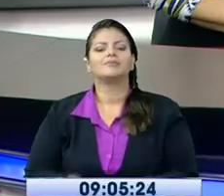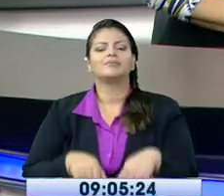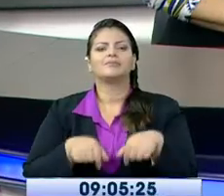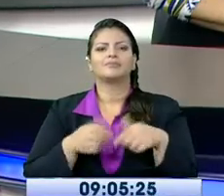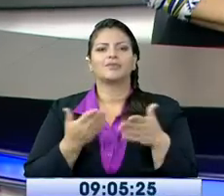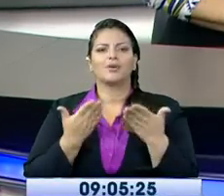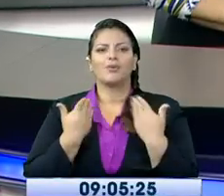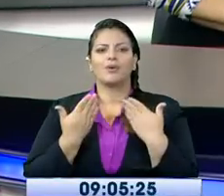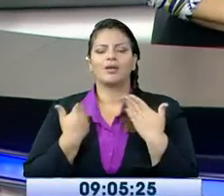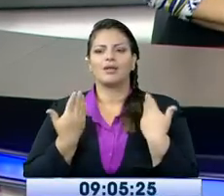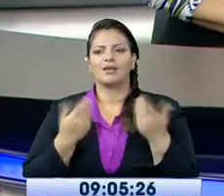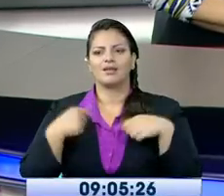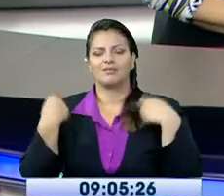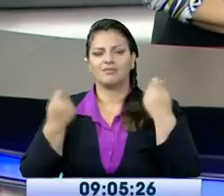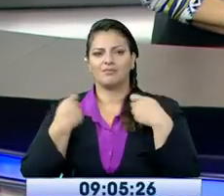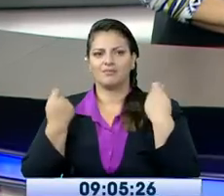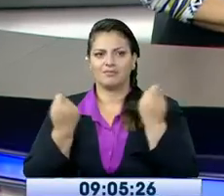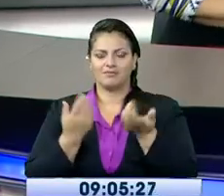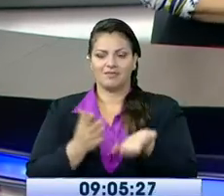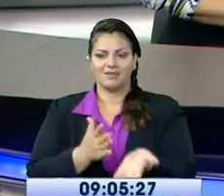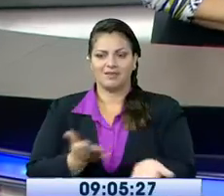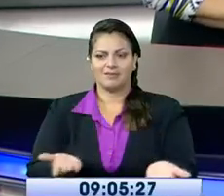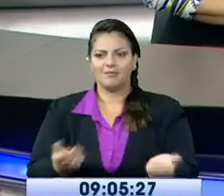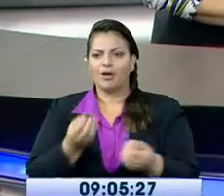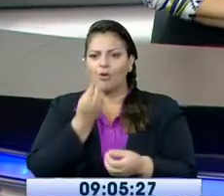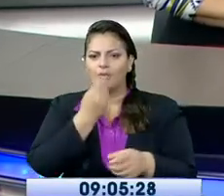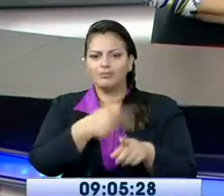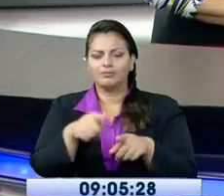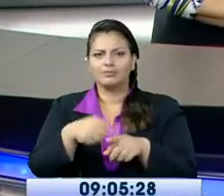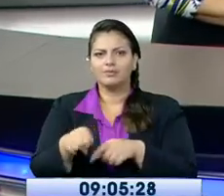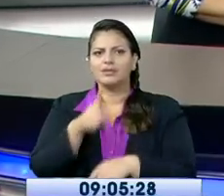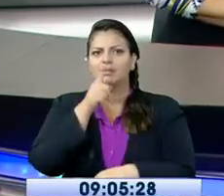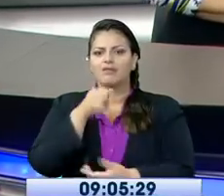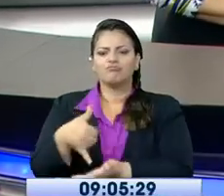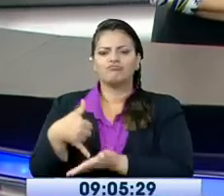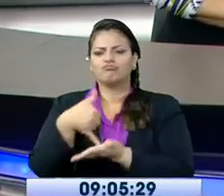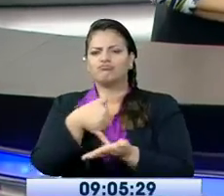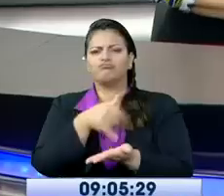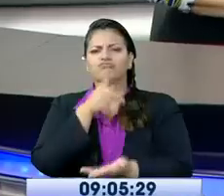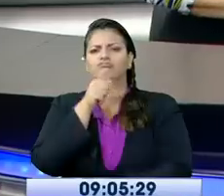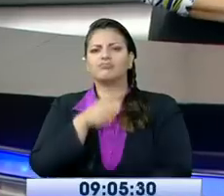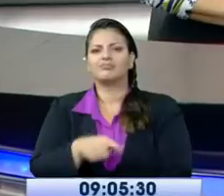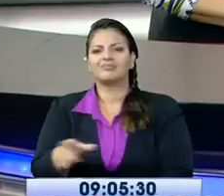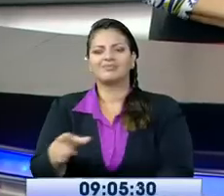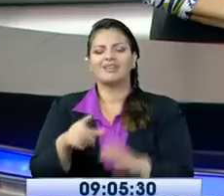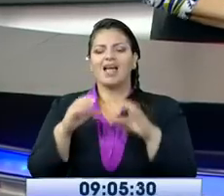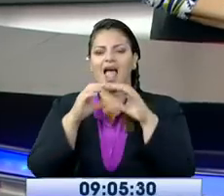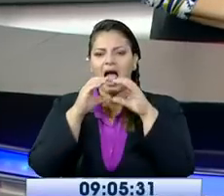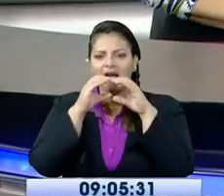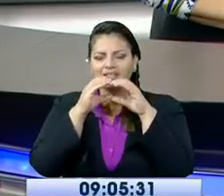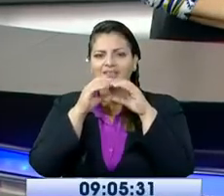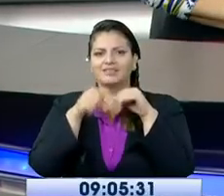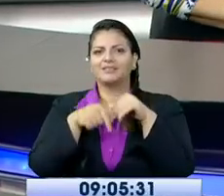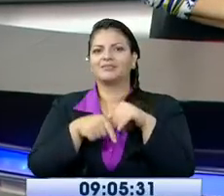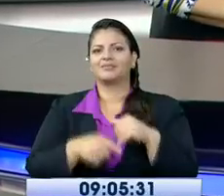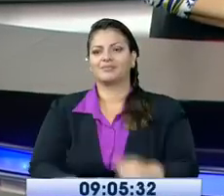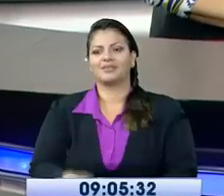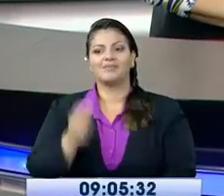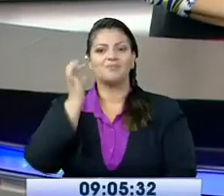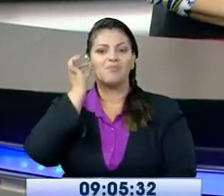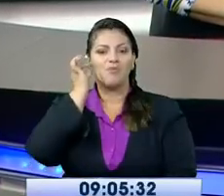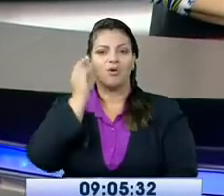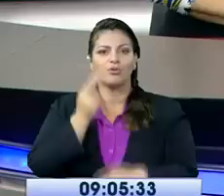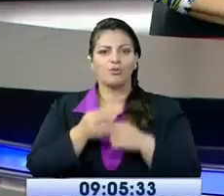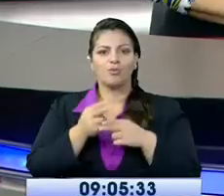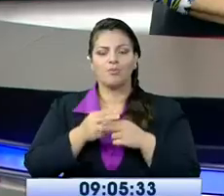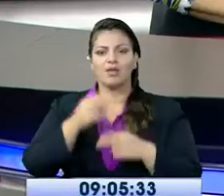negocio que alcanzó el primer lugar fue el sándwich de jamón de Carmita. Su propietaria se hizo acreedora a